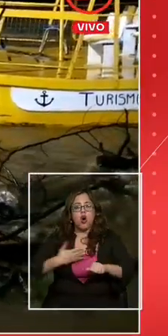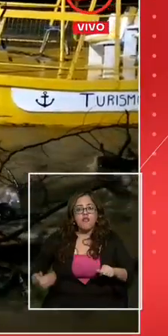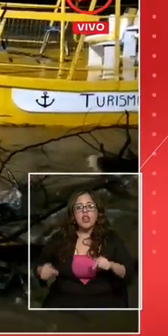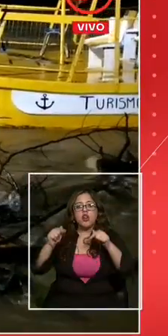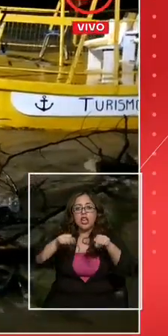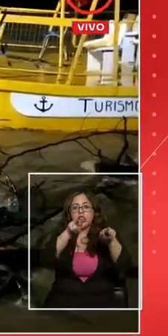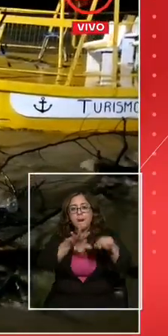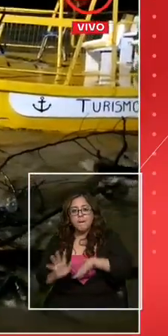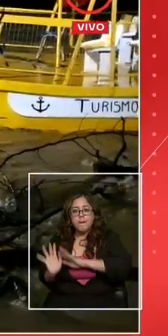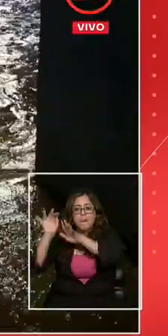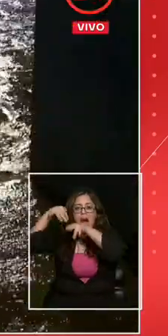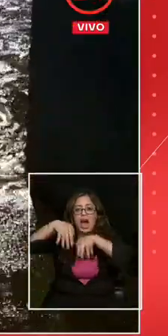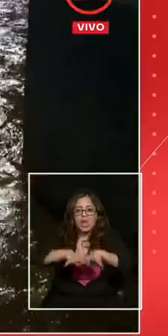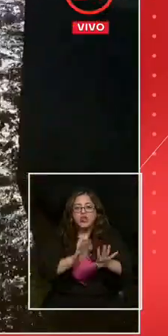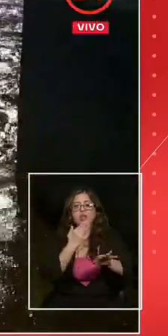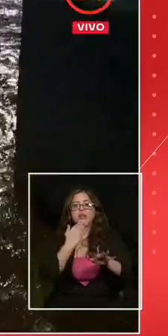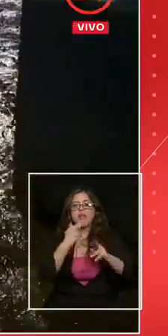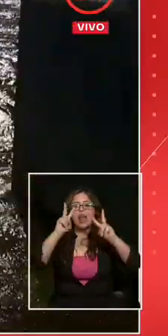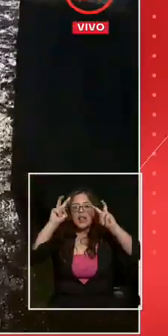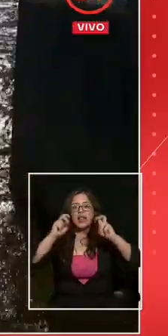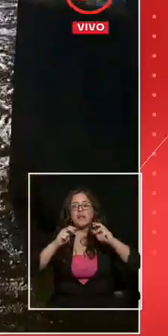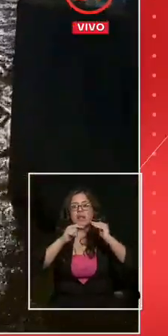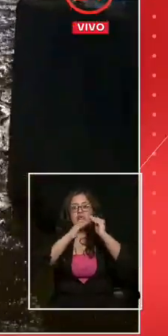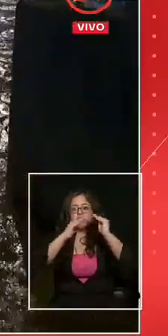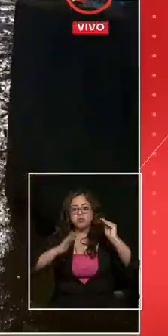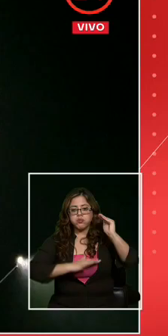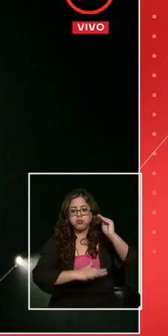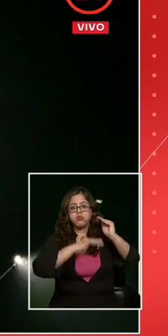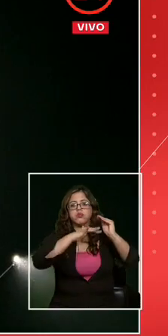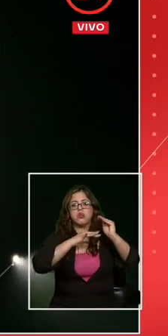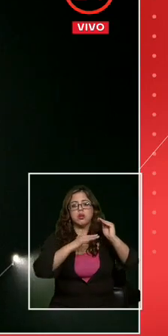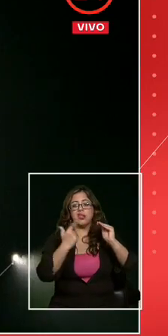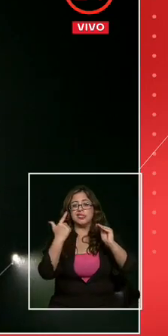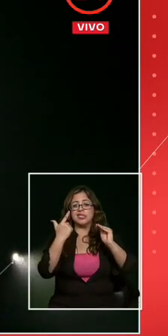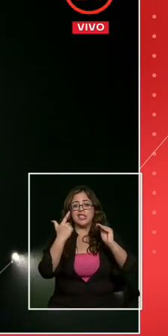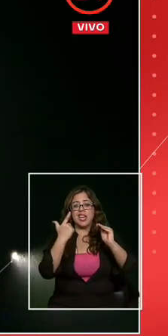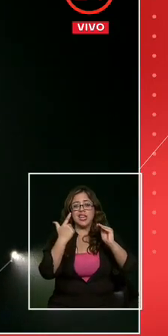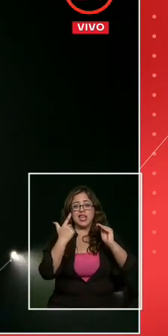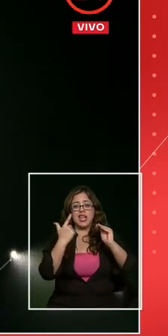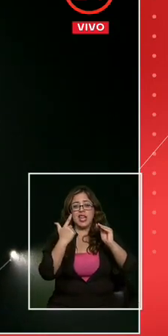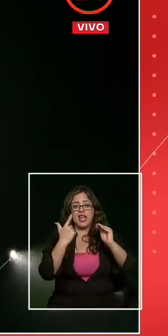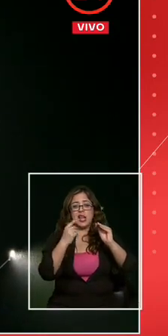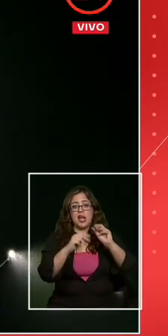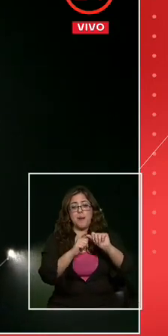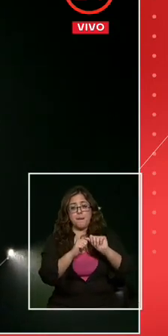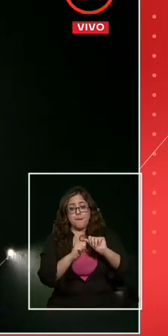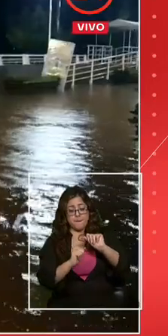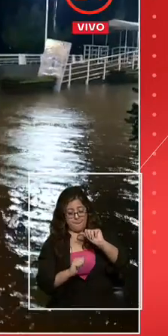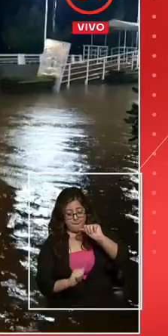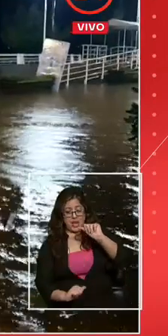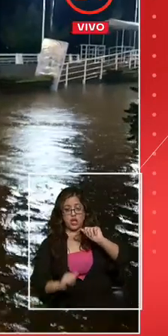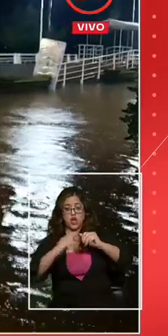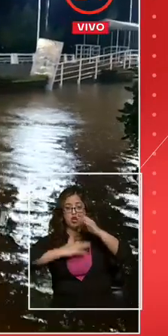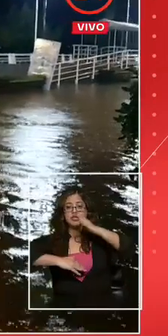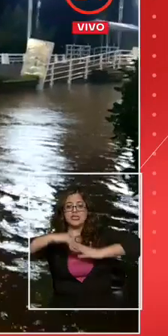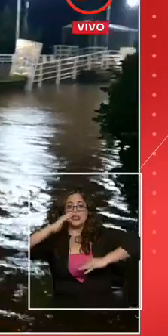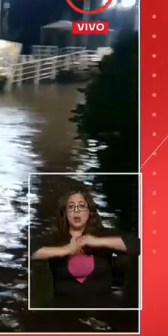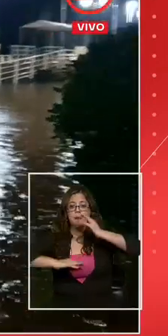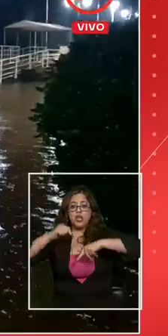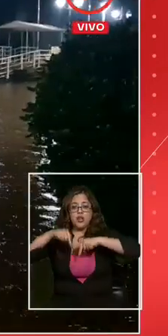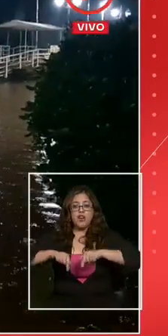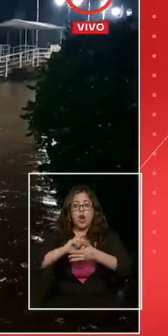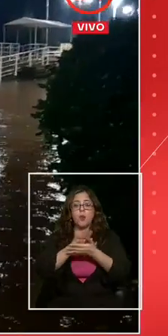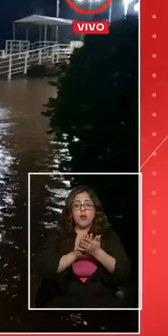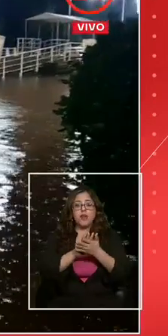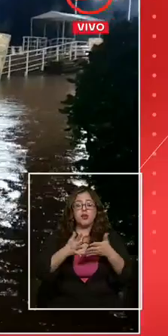para tsunami y hechas para inundaciones. Ya, y la fuerza tenemos 7 metros de cemento para abajo, para tsunami, que cuando tiembla se